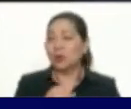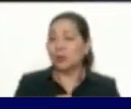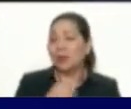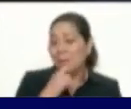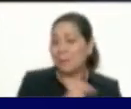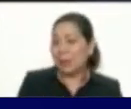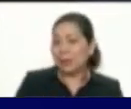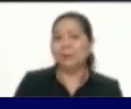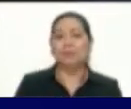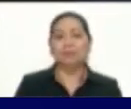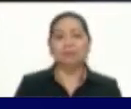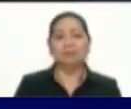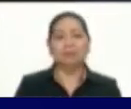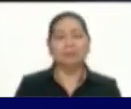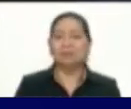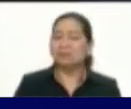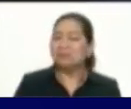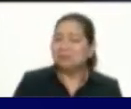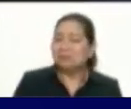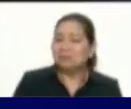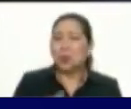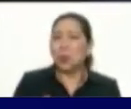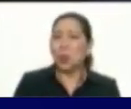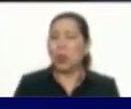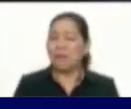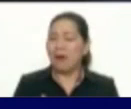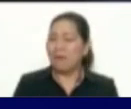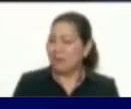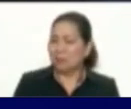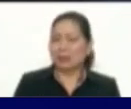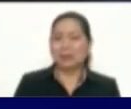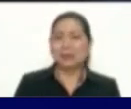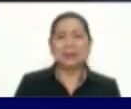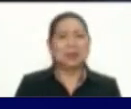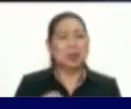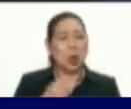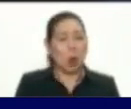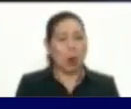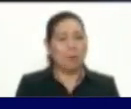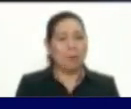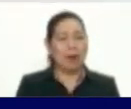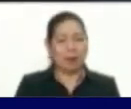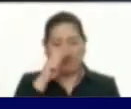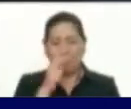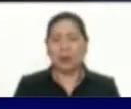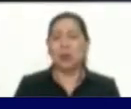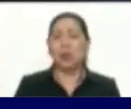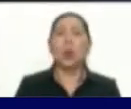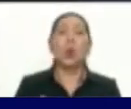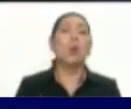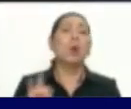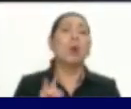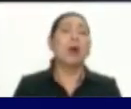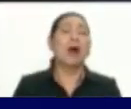iniciado la ejecución de una nueva modalidad de golpe de Estado en el Perú, utilizando